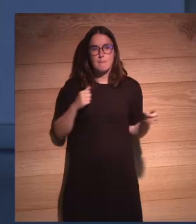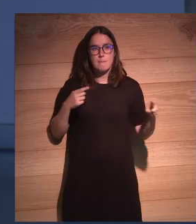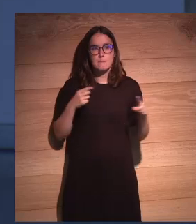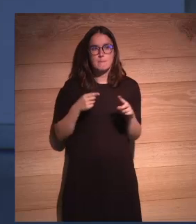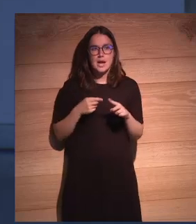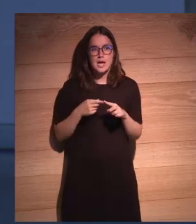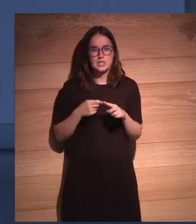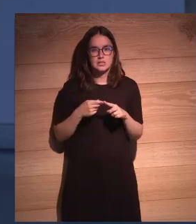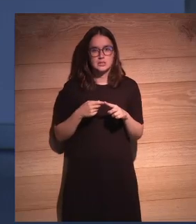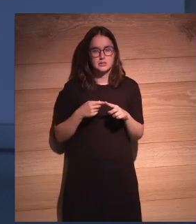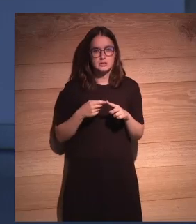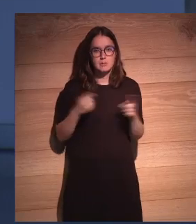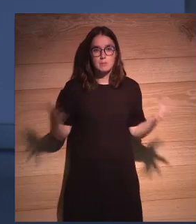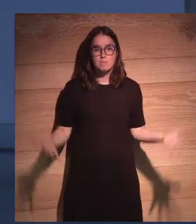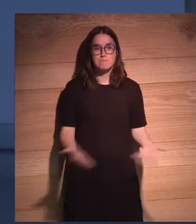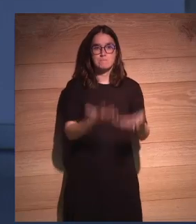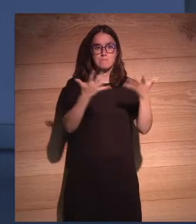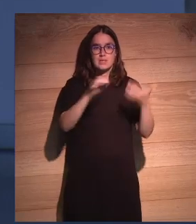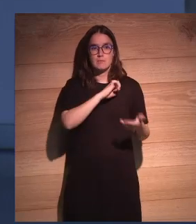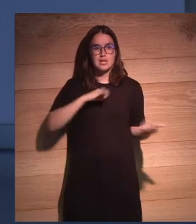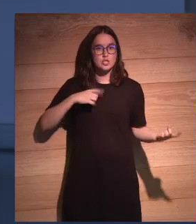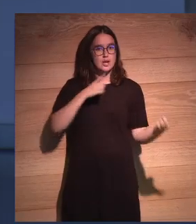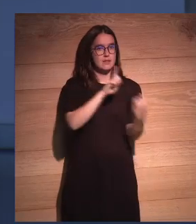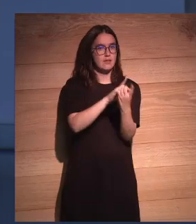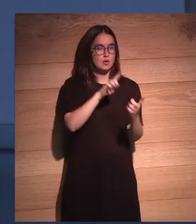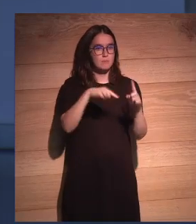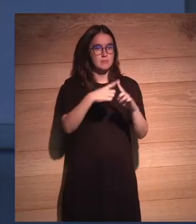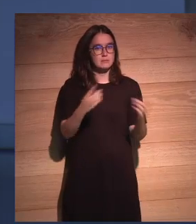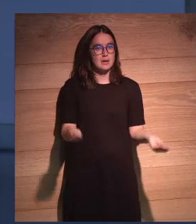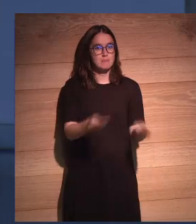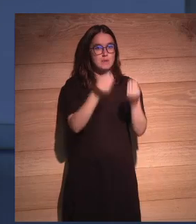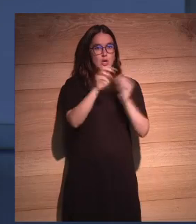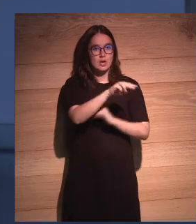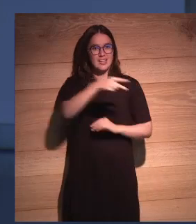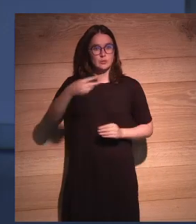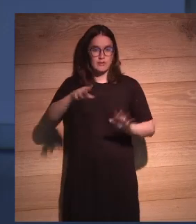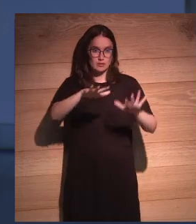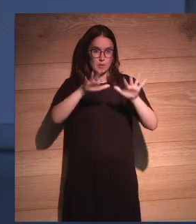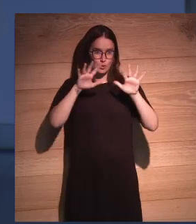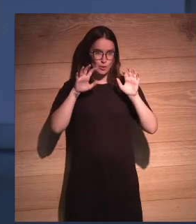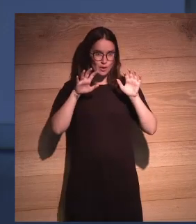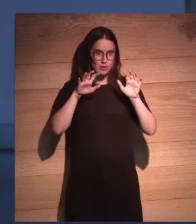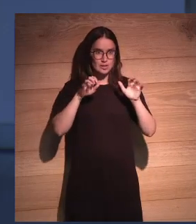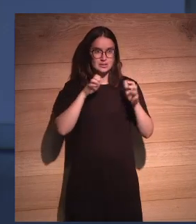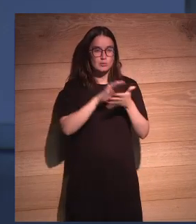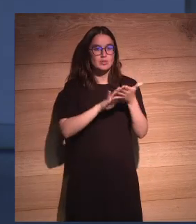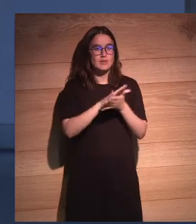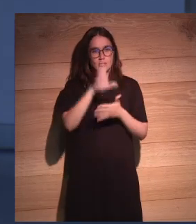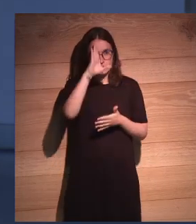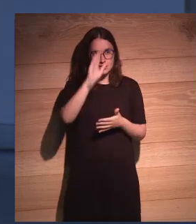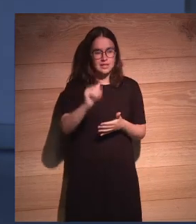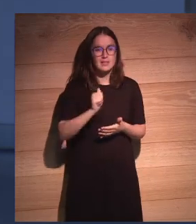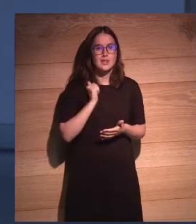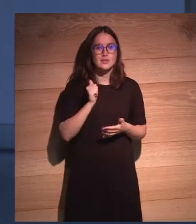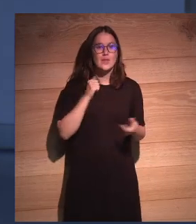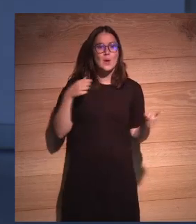para promover la personalización y para mejorar los resultados del aprendizaje. Y ahí estamos hablando de inteligencia artificial